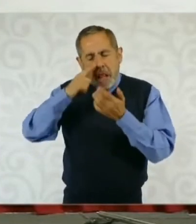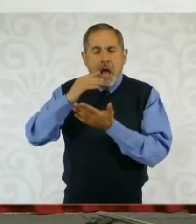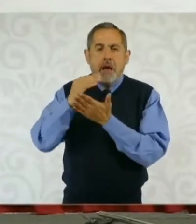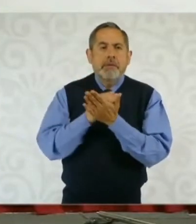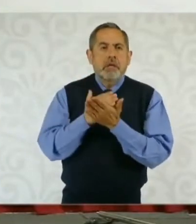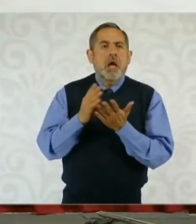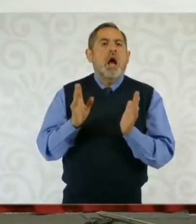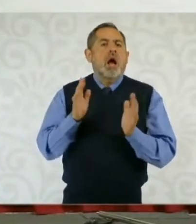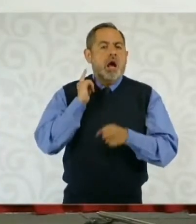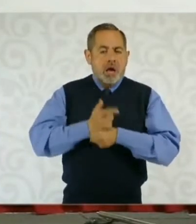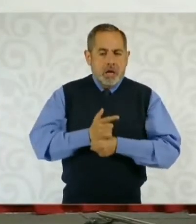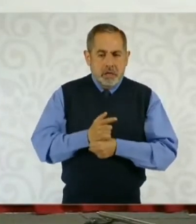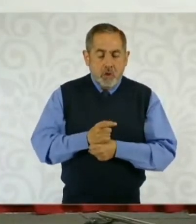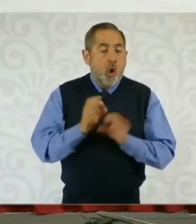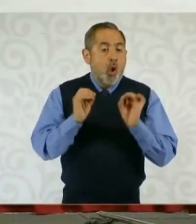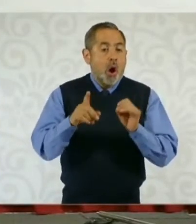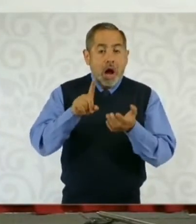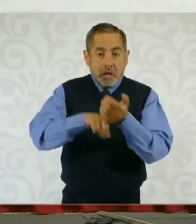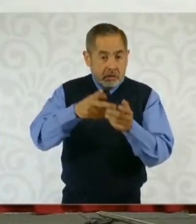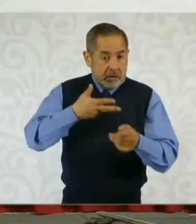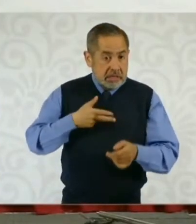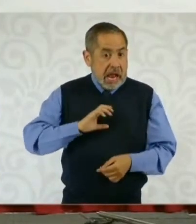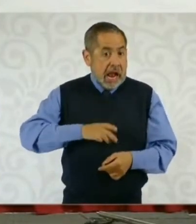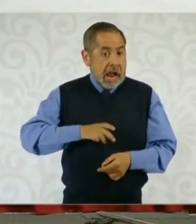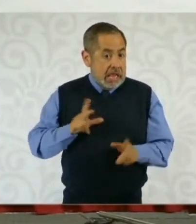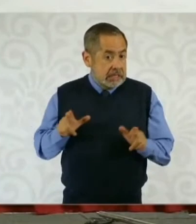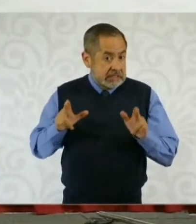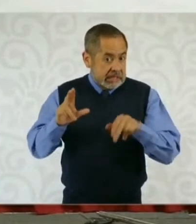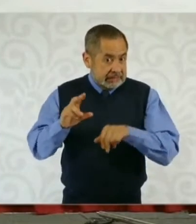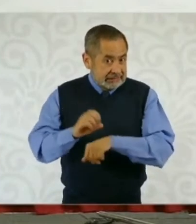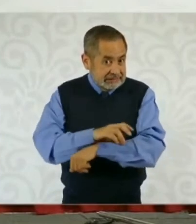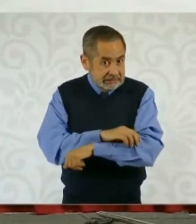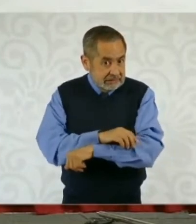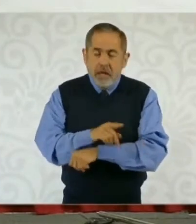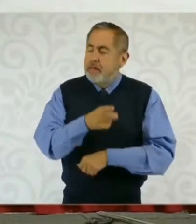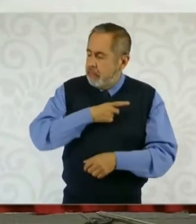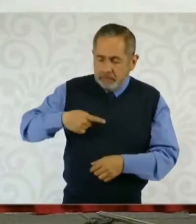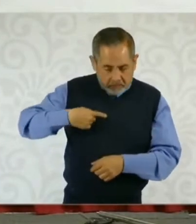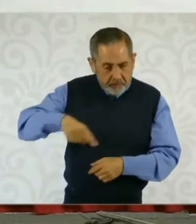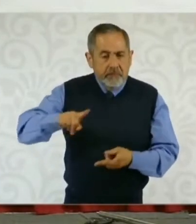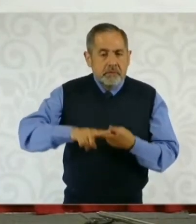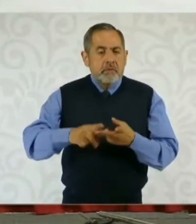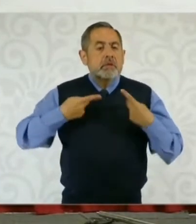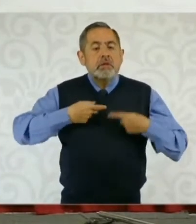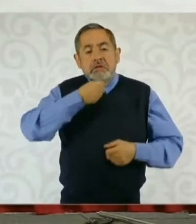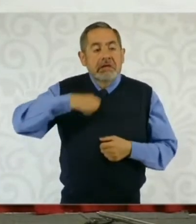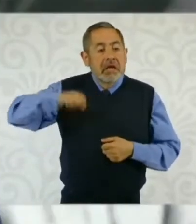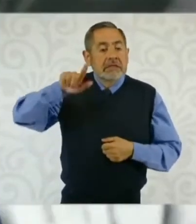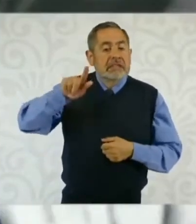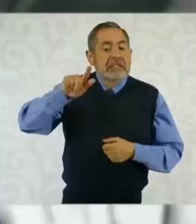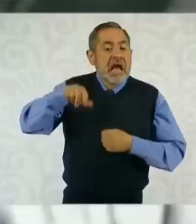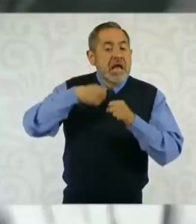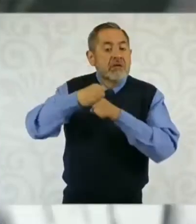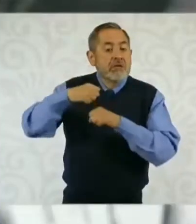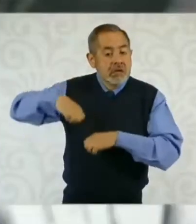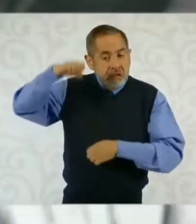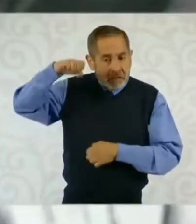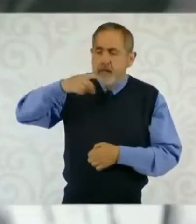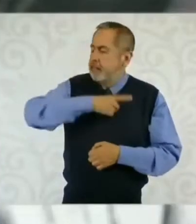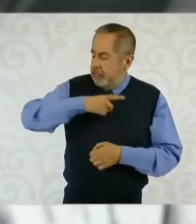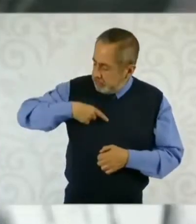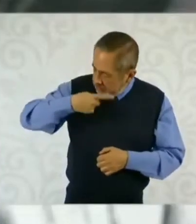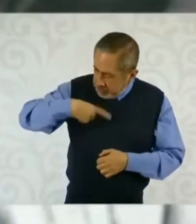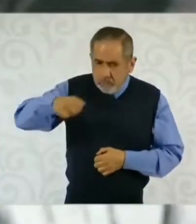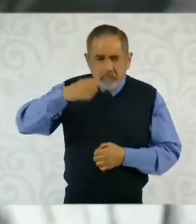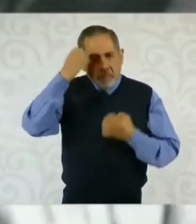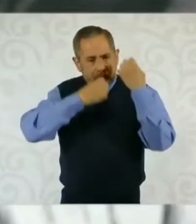cáncer deben de hacerse la prueba. Personas mayores de 70 años de edad. Pacientes que están en lista esperando